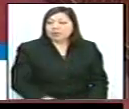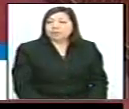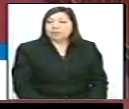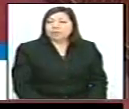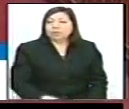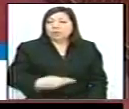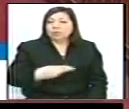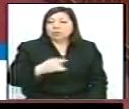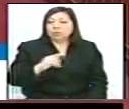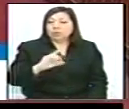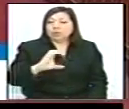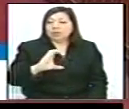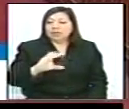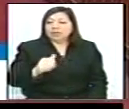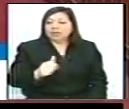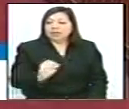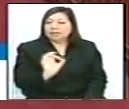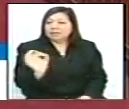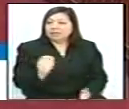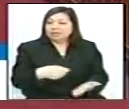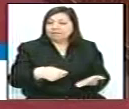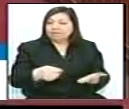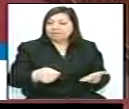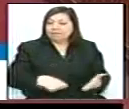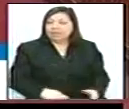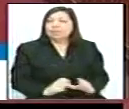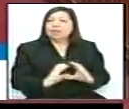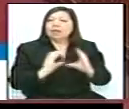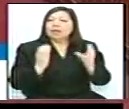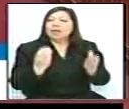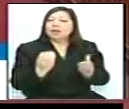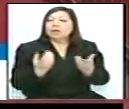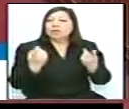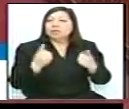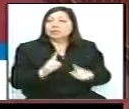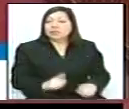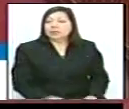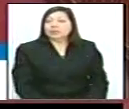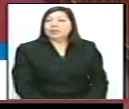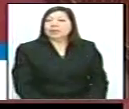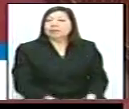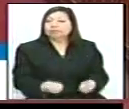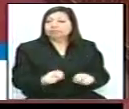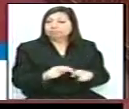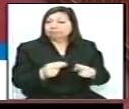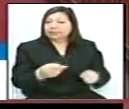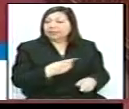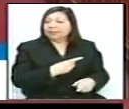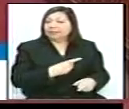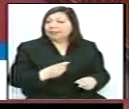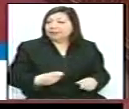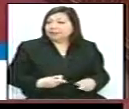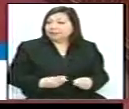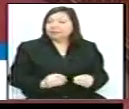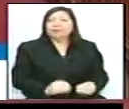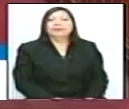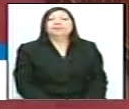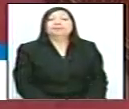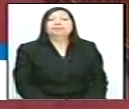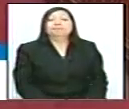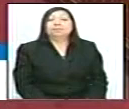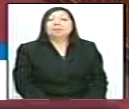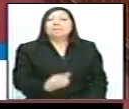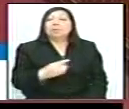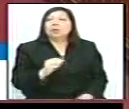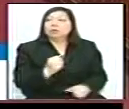Wilca Flores. Siguen firmas. El Congreso de la República acuerda, propone censurar a la mesa directiva del Congreso de la República